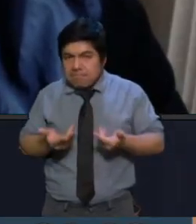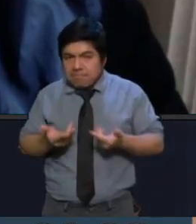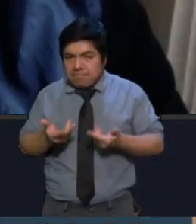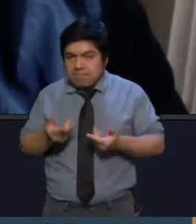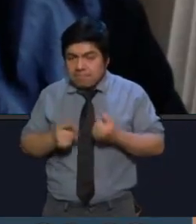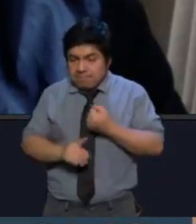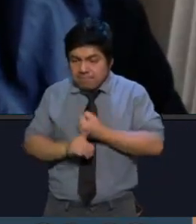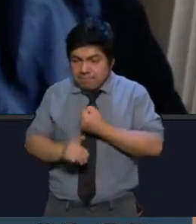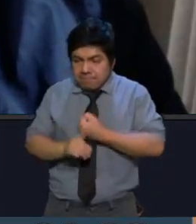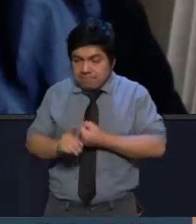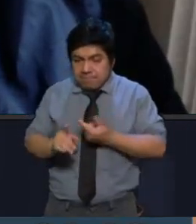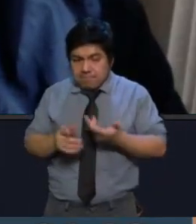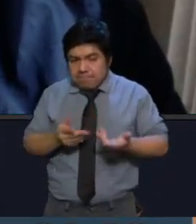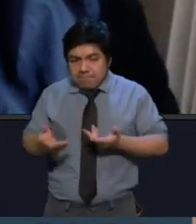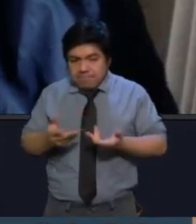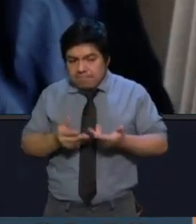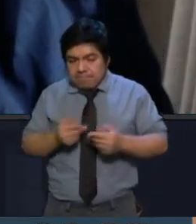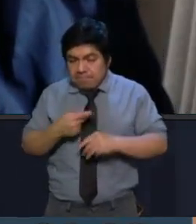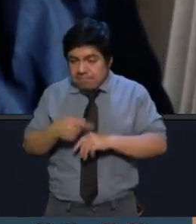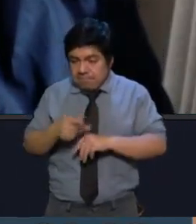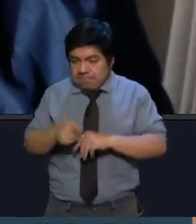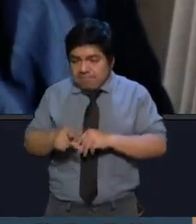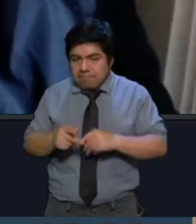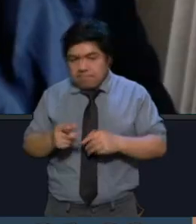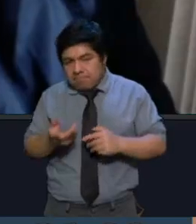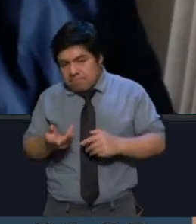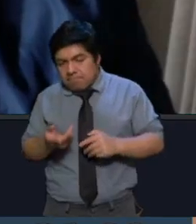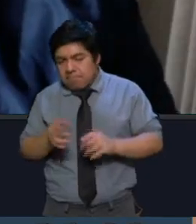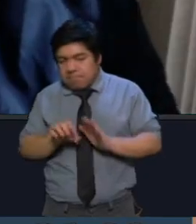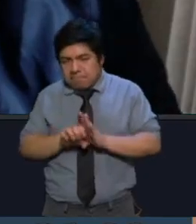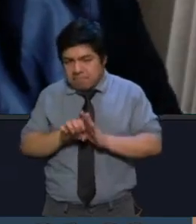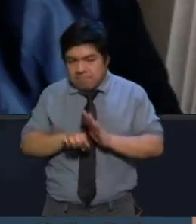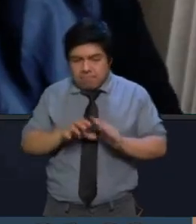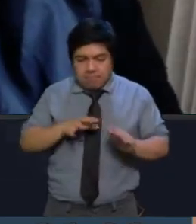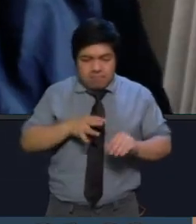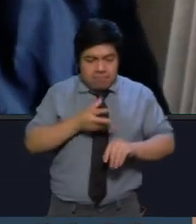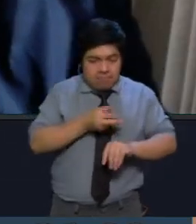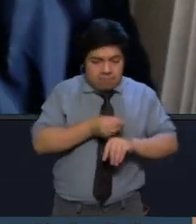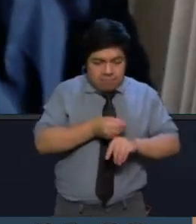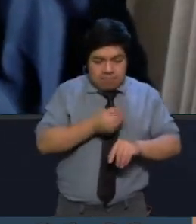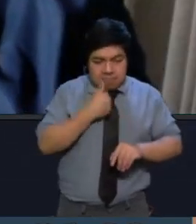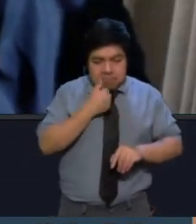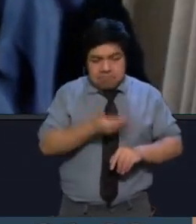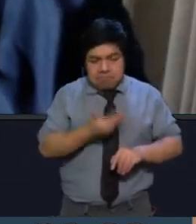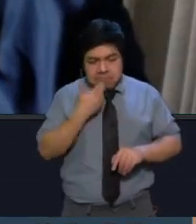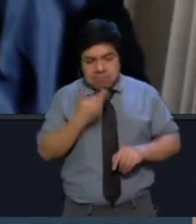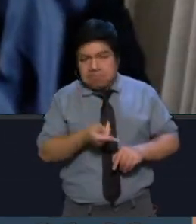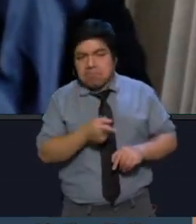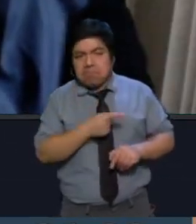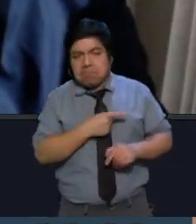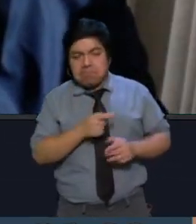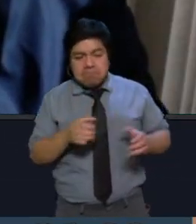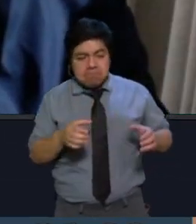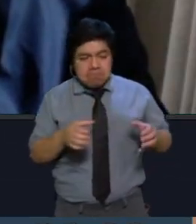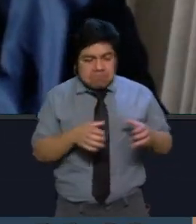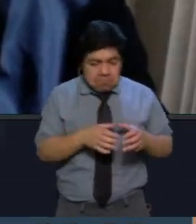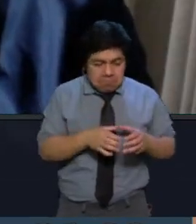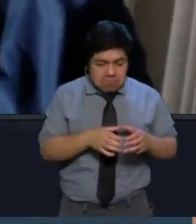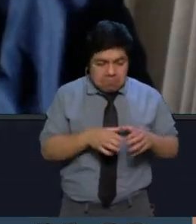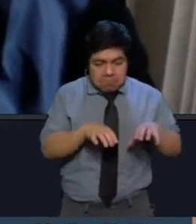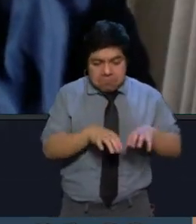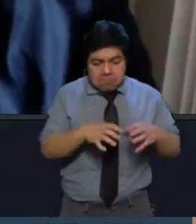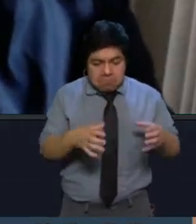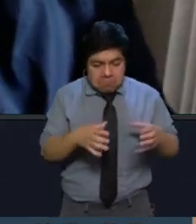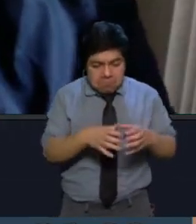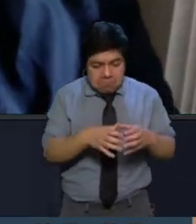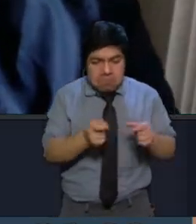lleva al riesgo de que pese a que tengamos la solución, esta se aplique en